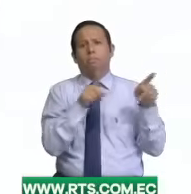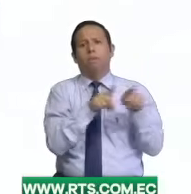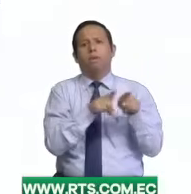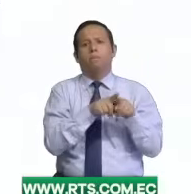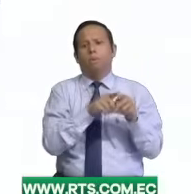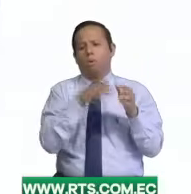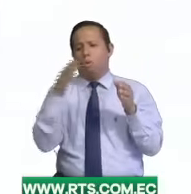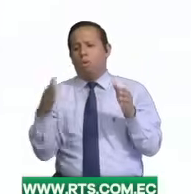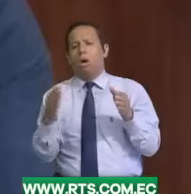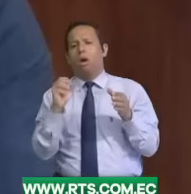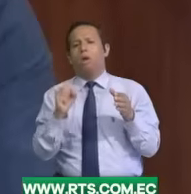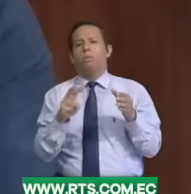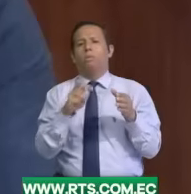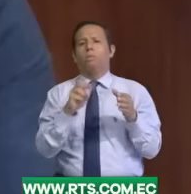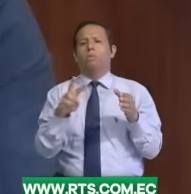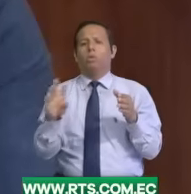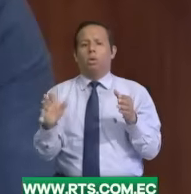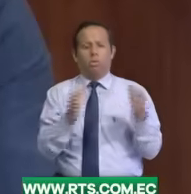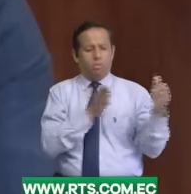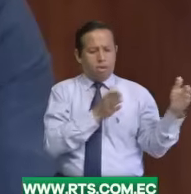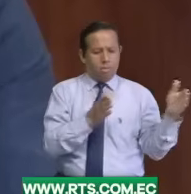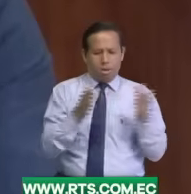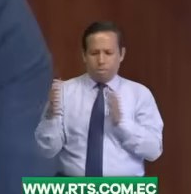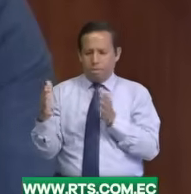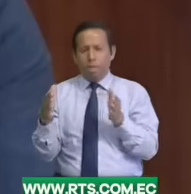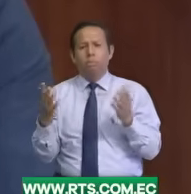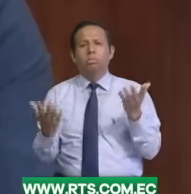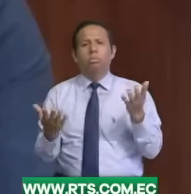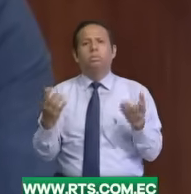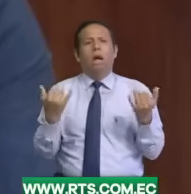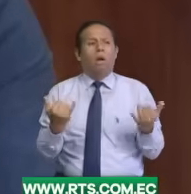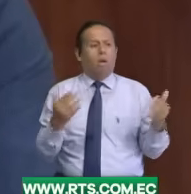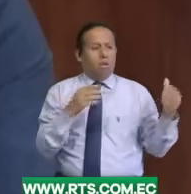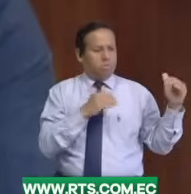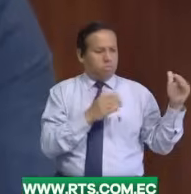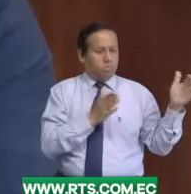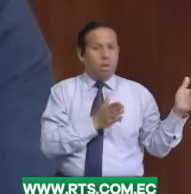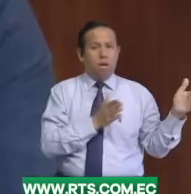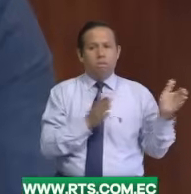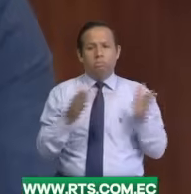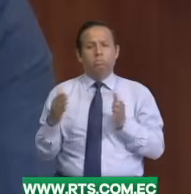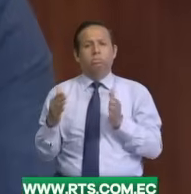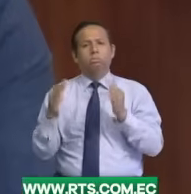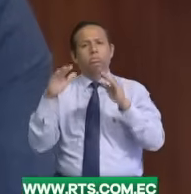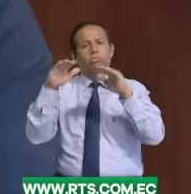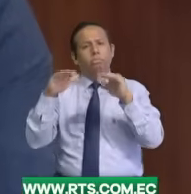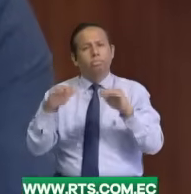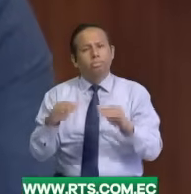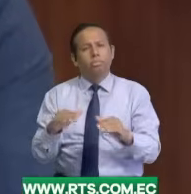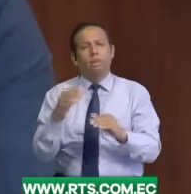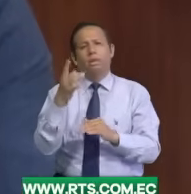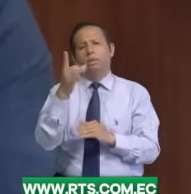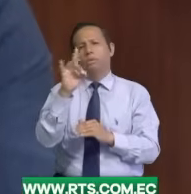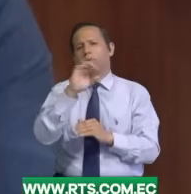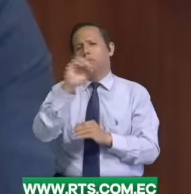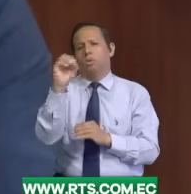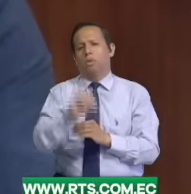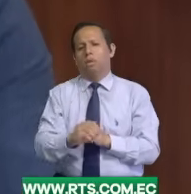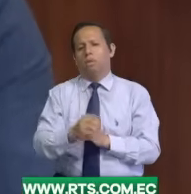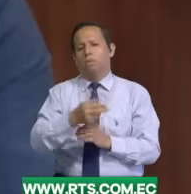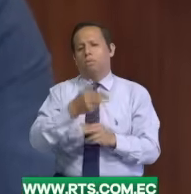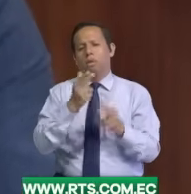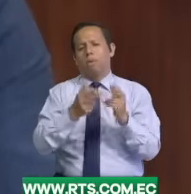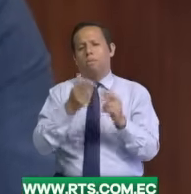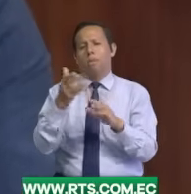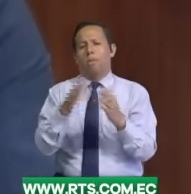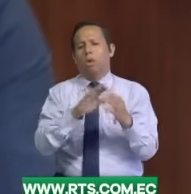el 2024. Existe una reducción del 18% de homicidios intencionales